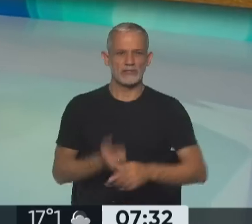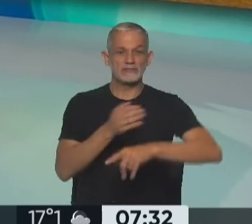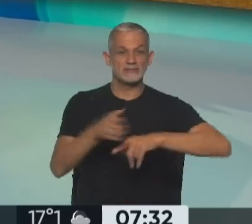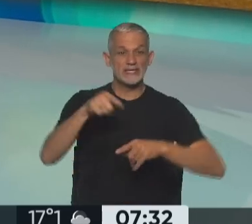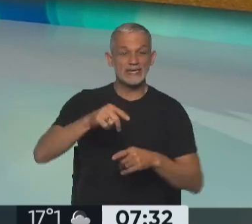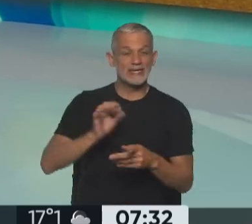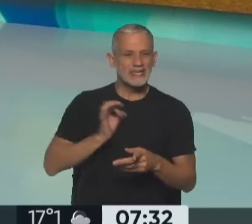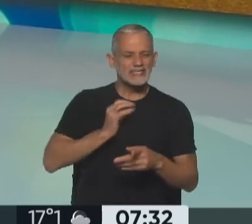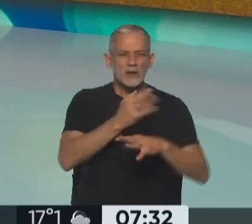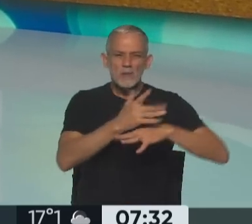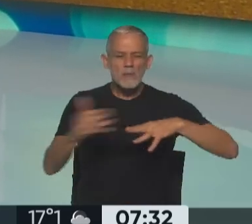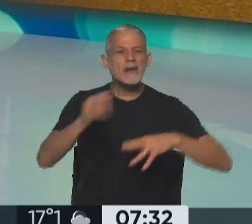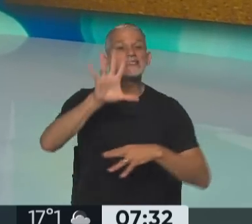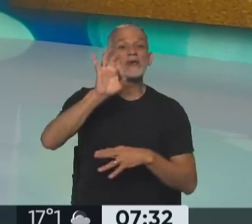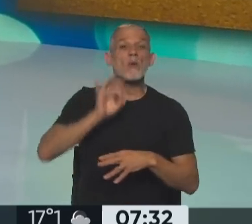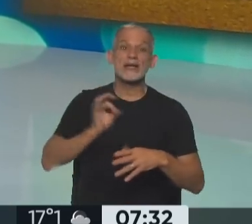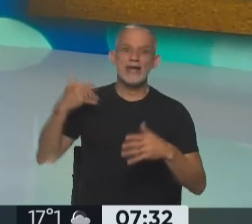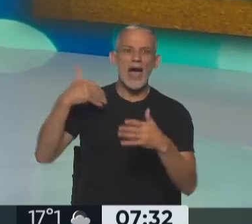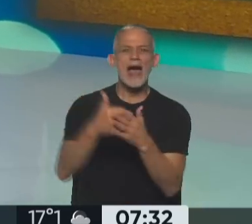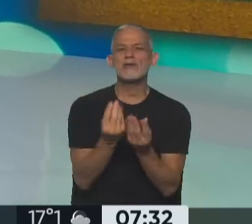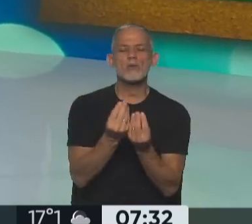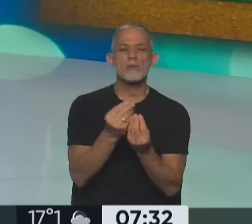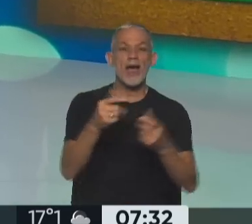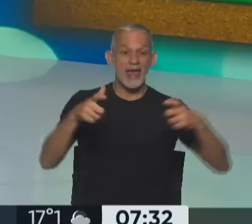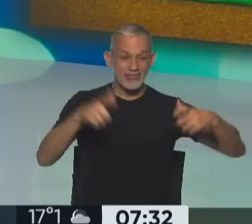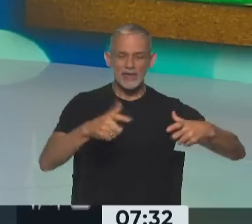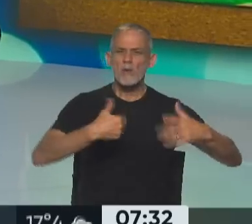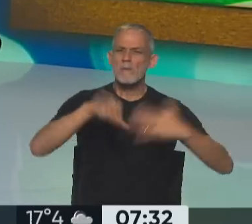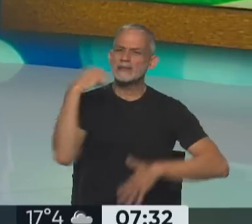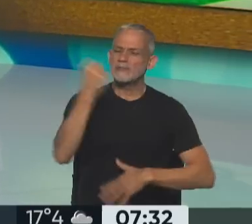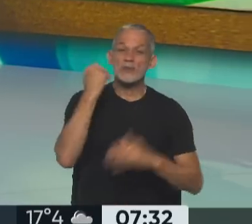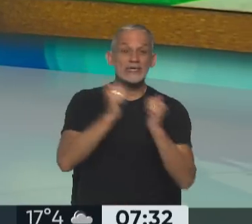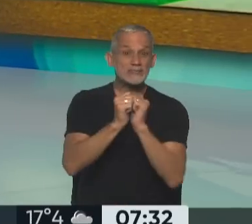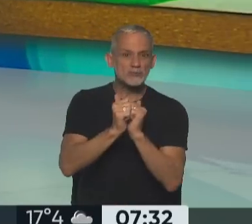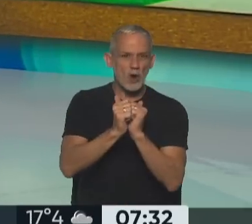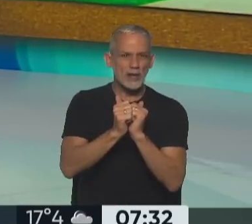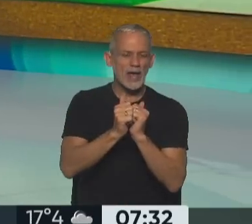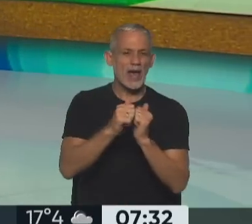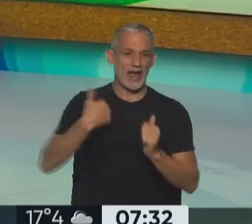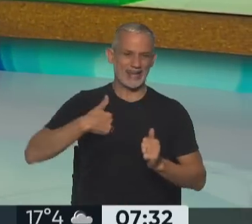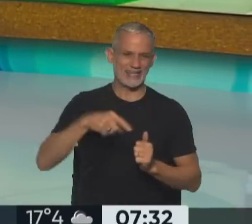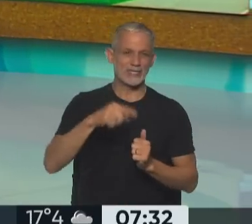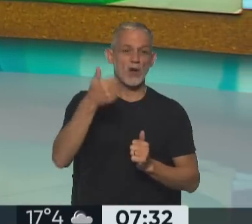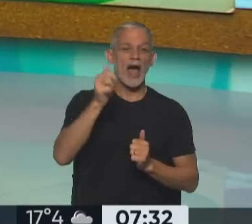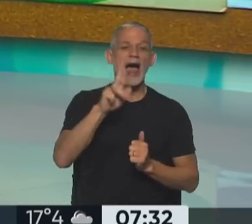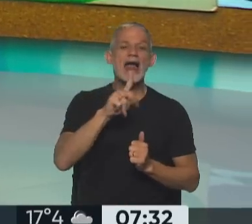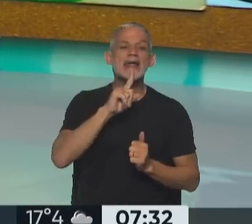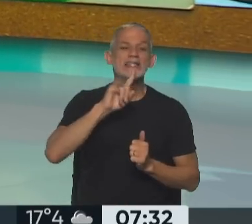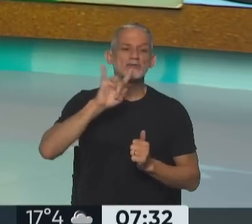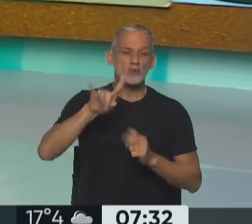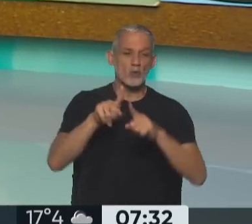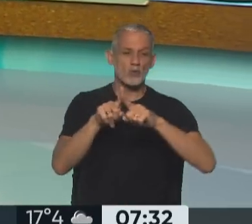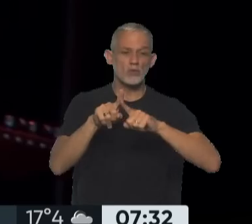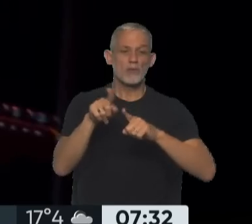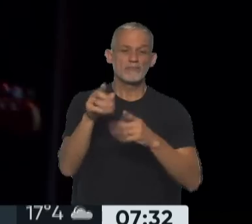Este año se van a cumplir 50 años del lanzamiento de uno de los discos más importantes en la historia del rock nacional, como es Artaud, disco